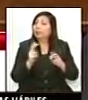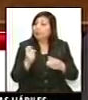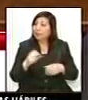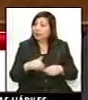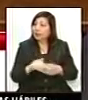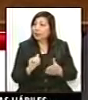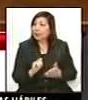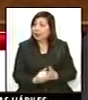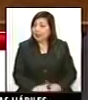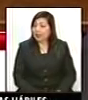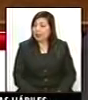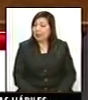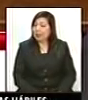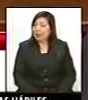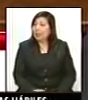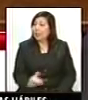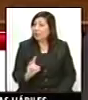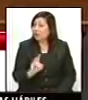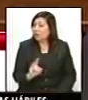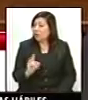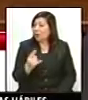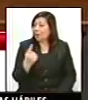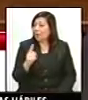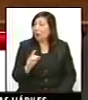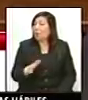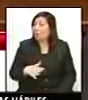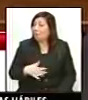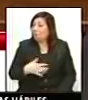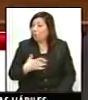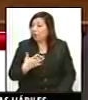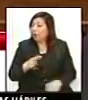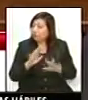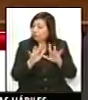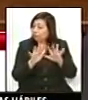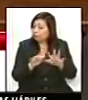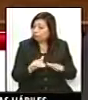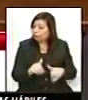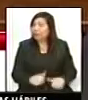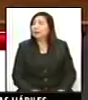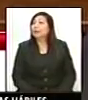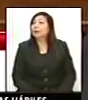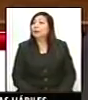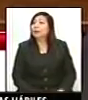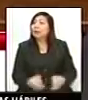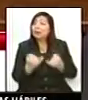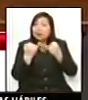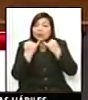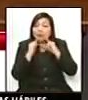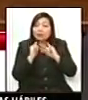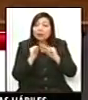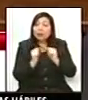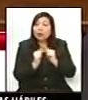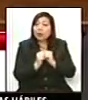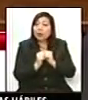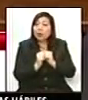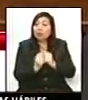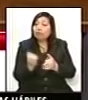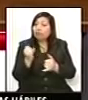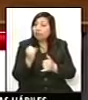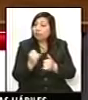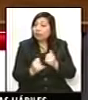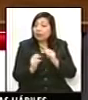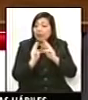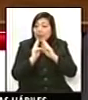que se han utilizado para poder elaborar tanto el informe como la redacción de las conclusiones